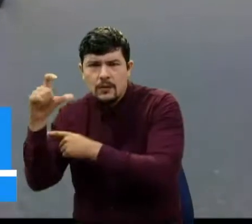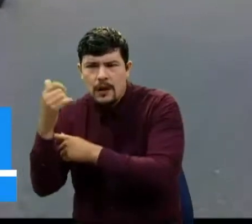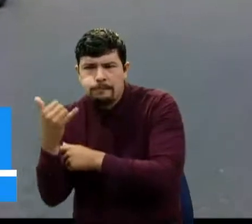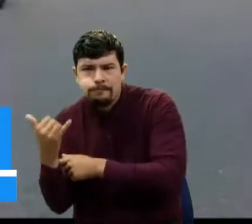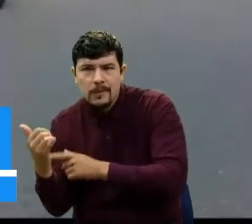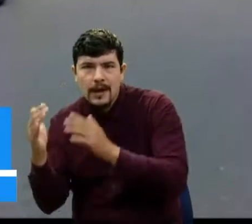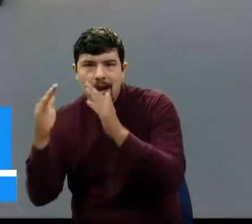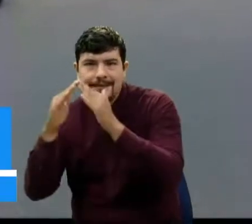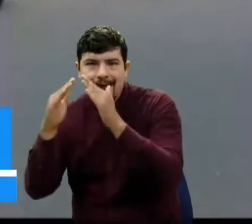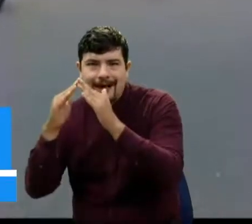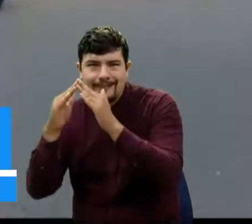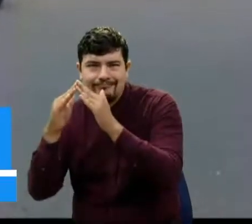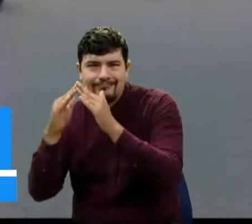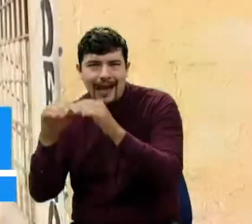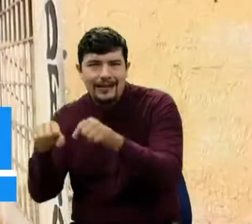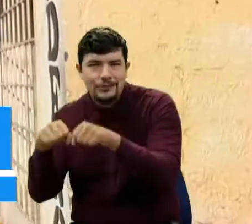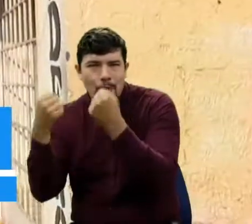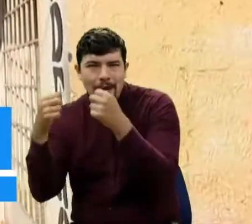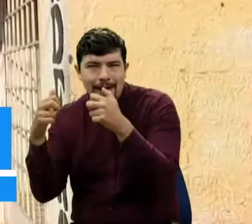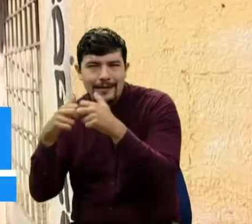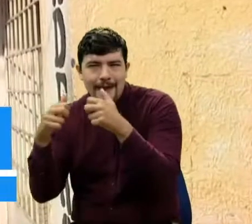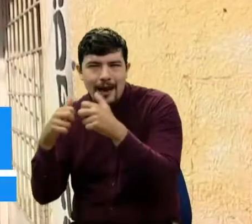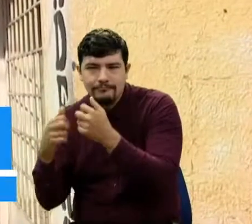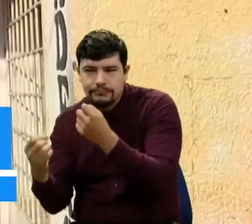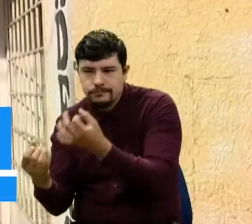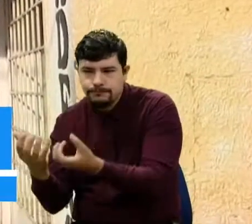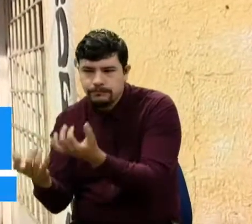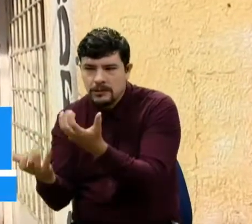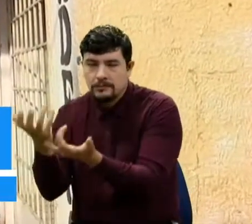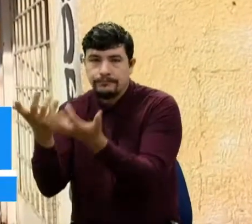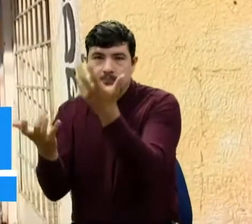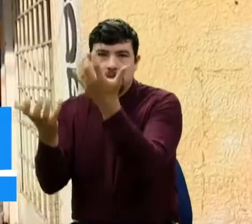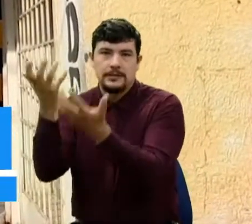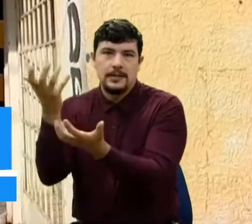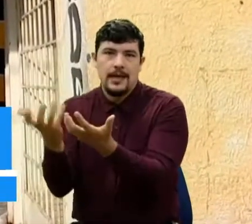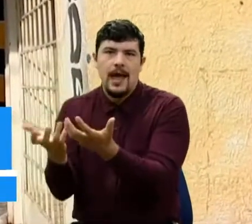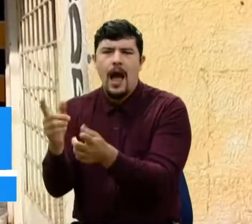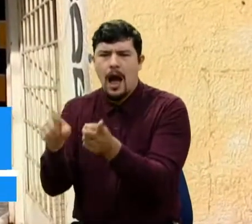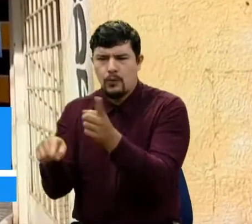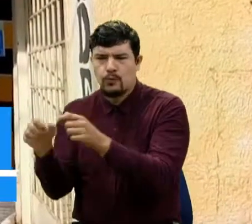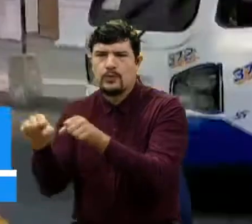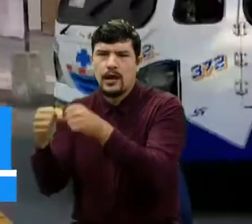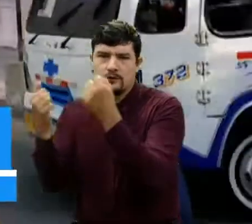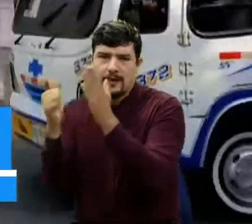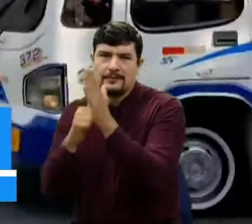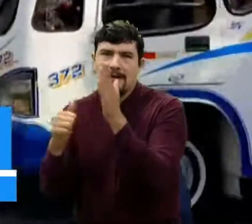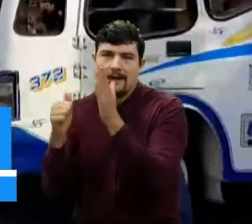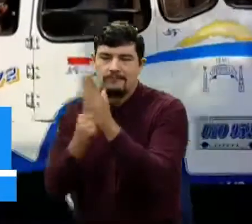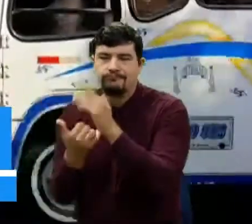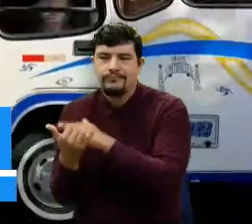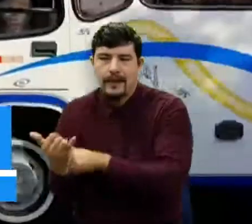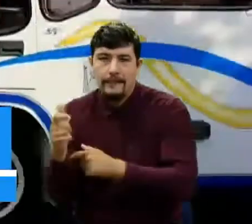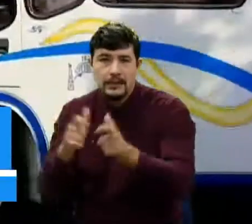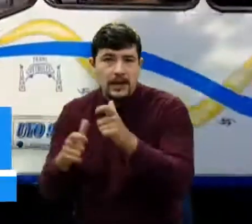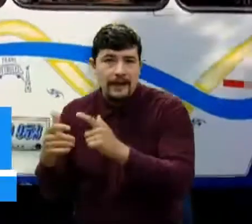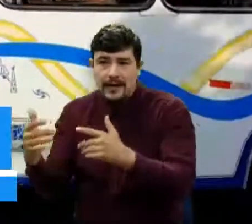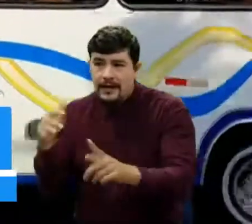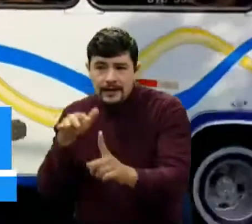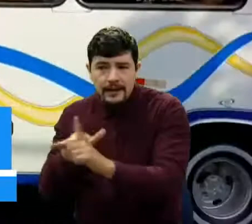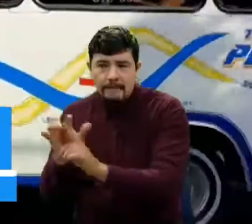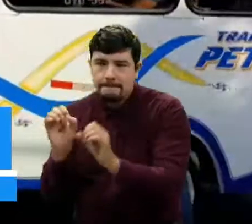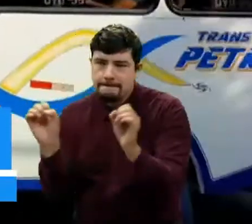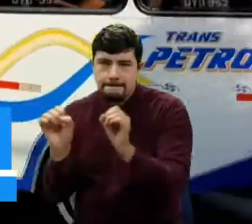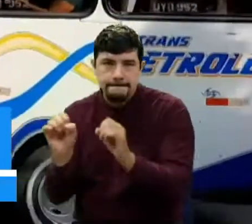fortuna del hecho no dejó ninguna persona herida sin embargo provocó algunas pérdidas materiales al interior de la vivienda donde se